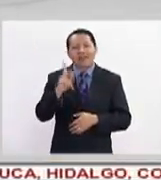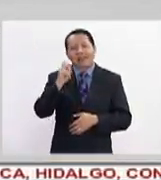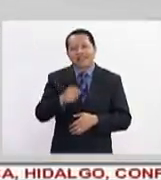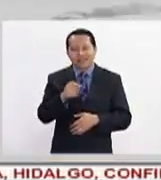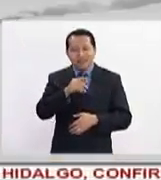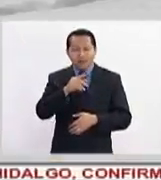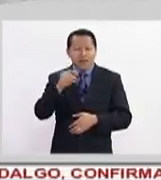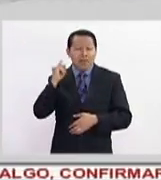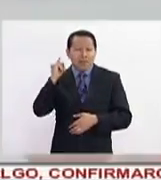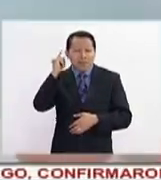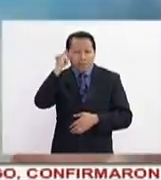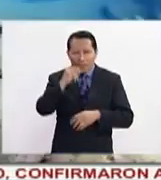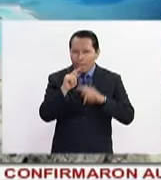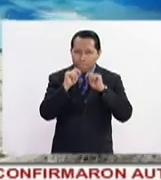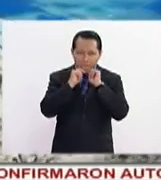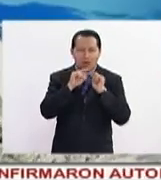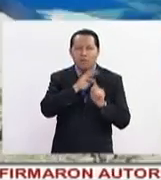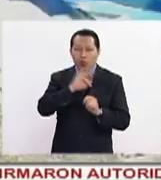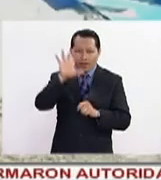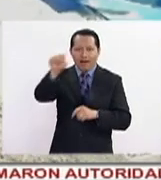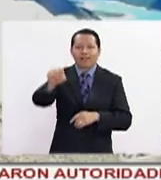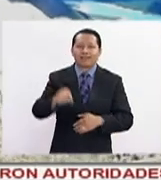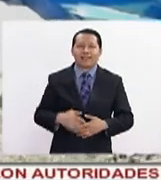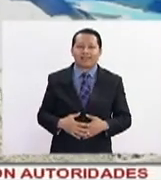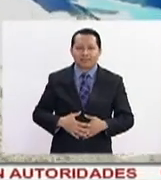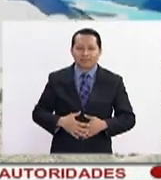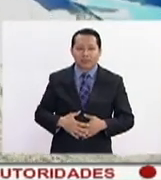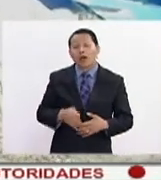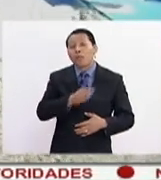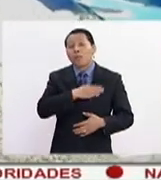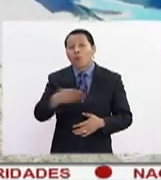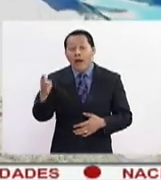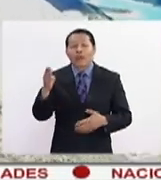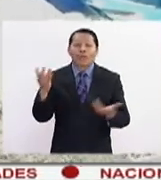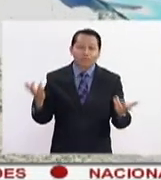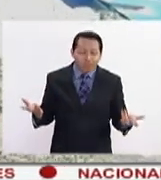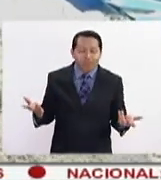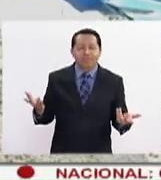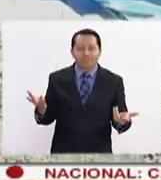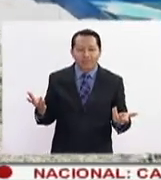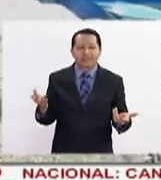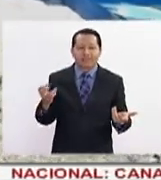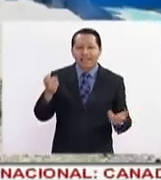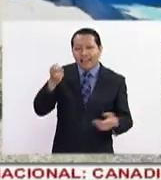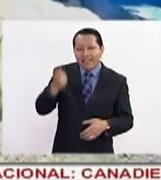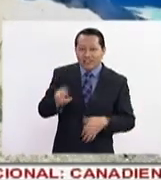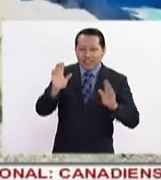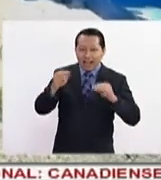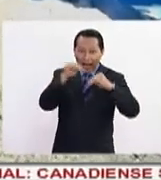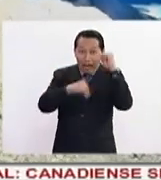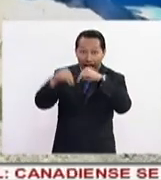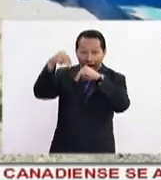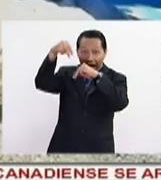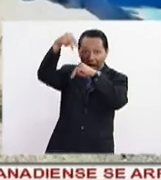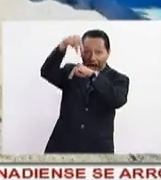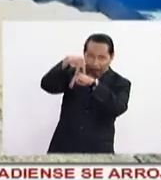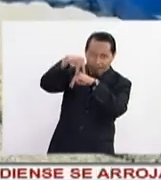sea inalcanzable. Y bueno, pues esta es la cima.